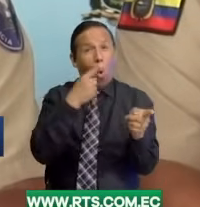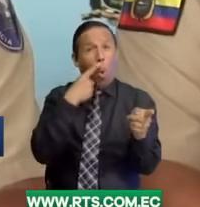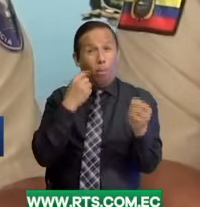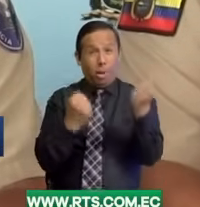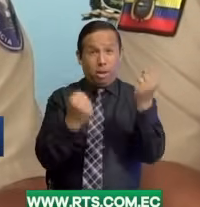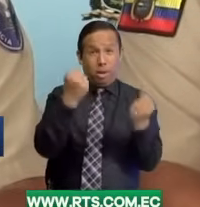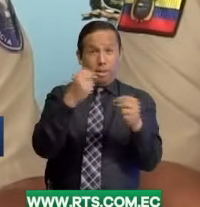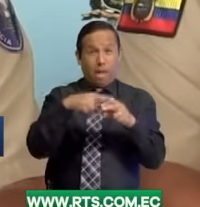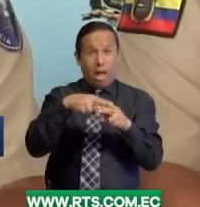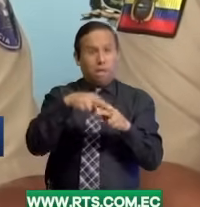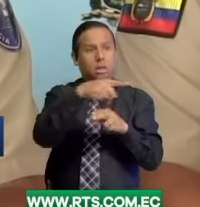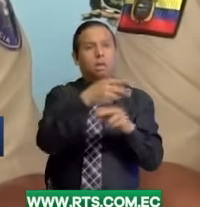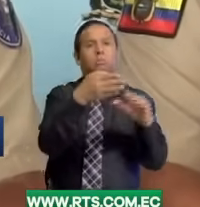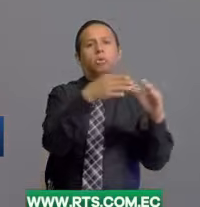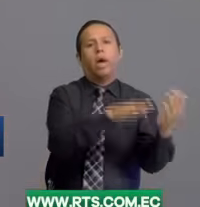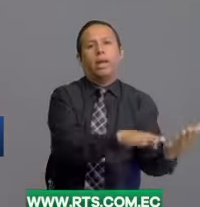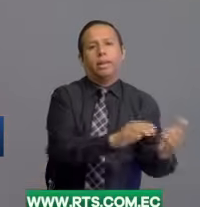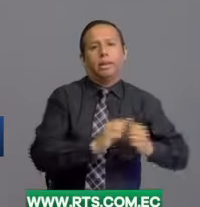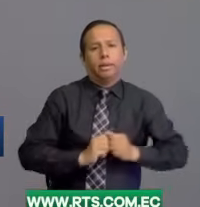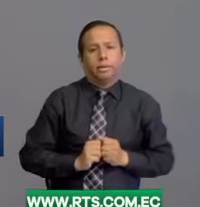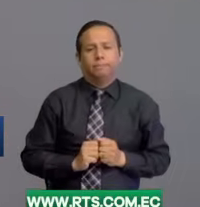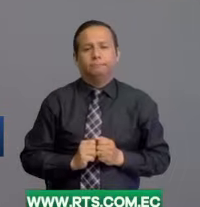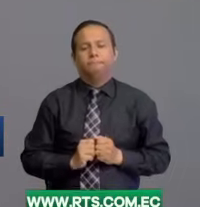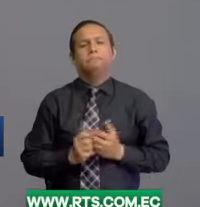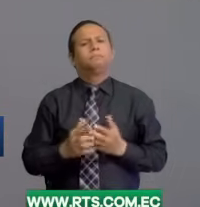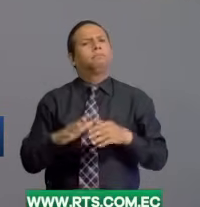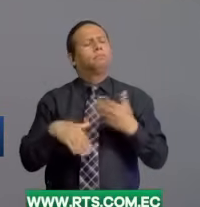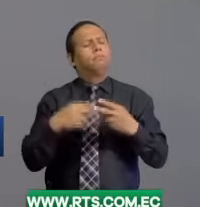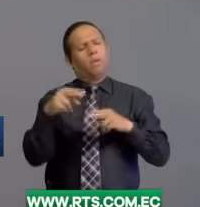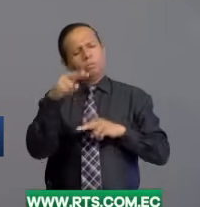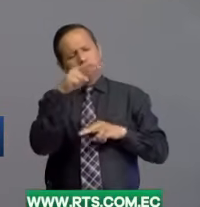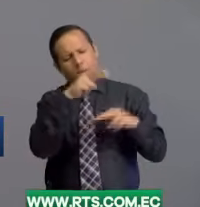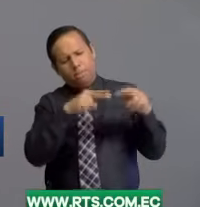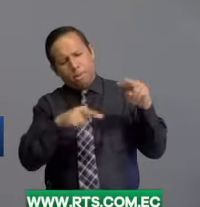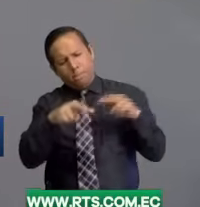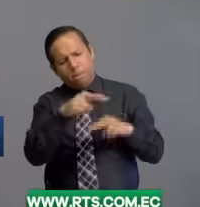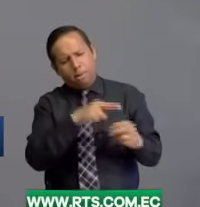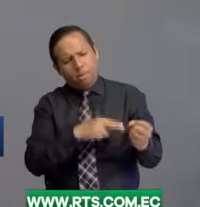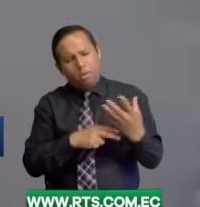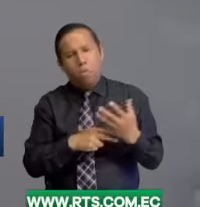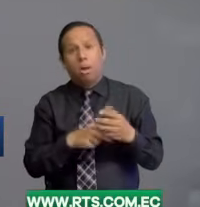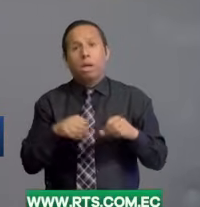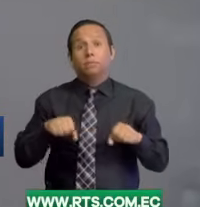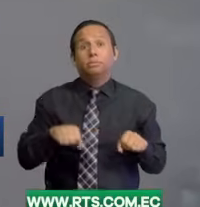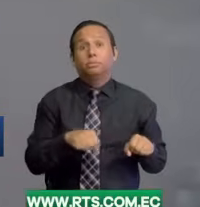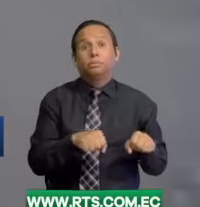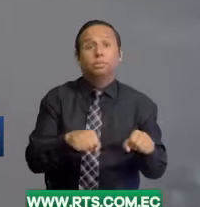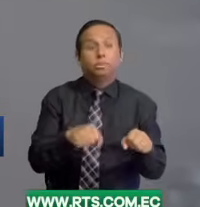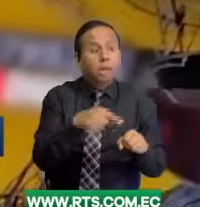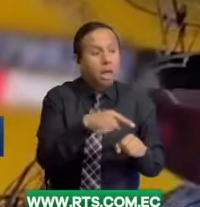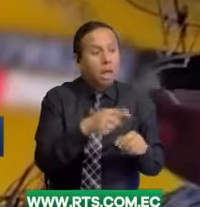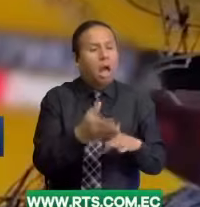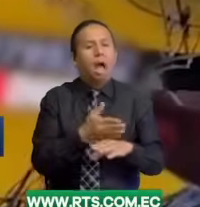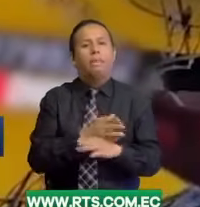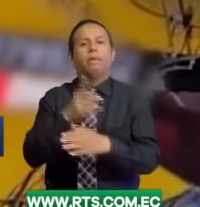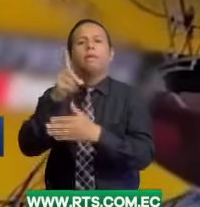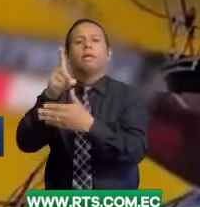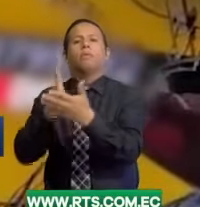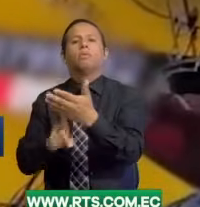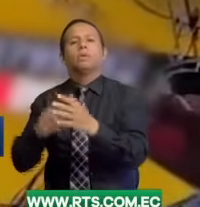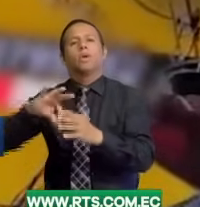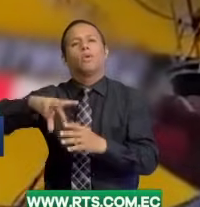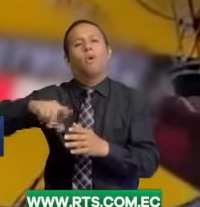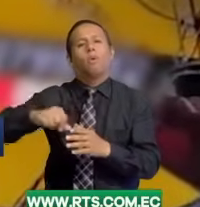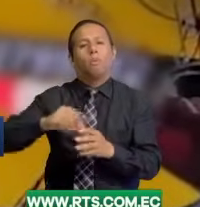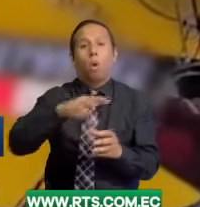taxi se encuentra fallecido. Después de la revisión respectiva, se conoció que la motocicleta estaba reportada como robada. En el interior